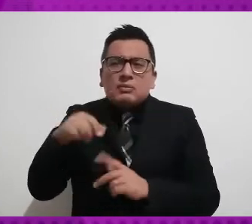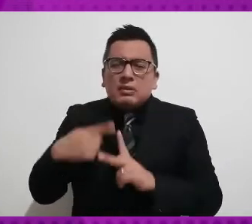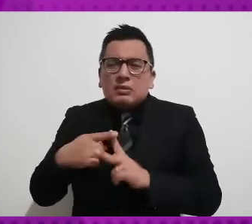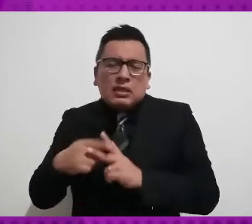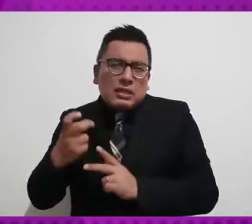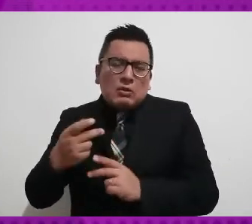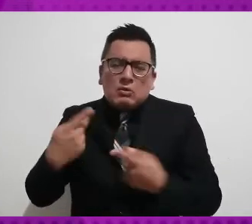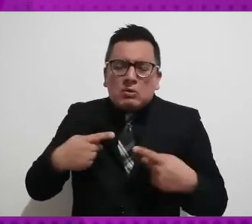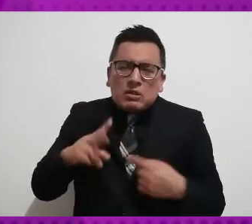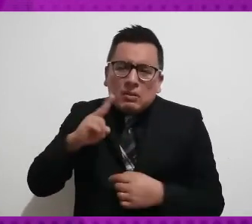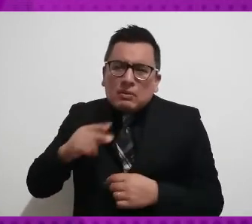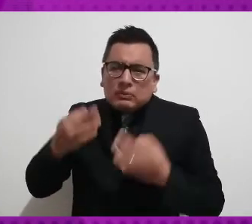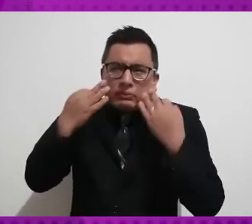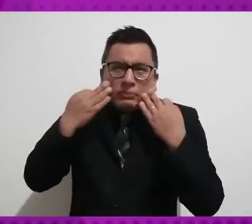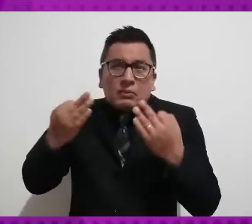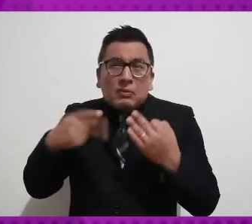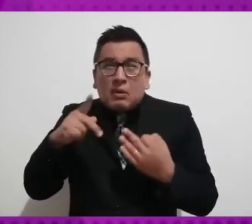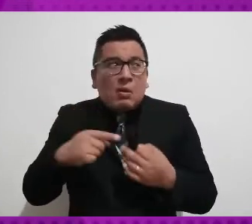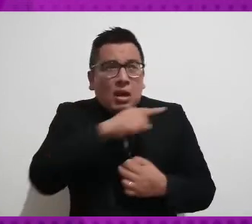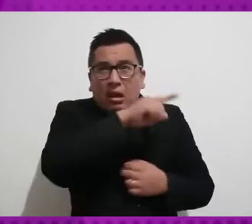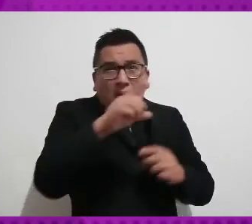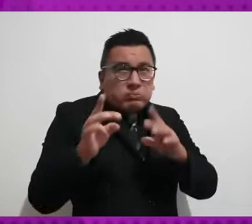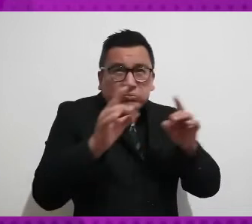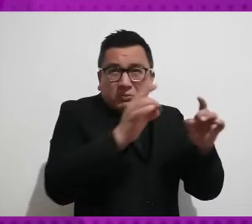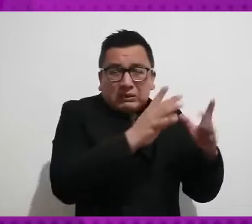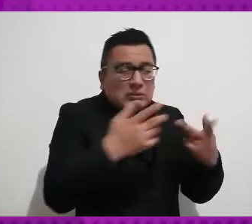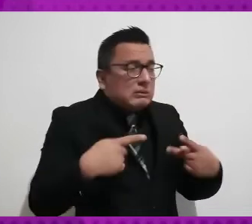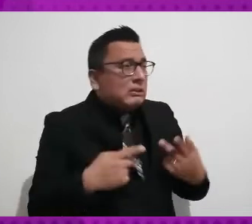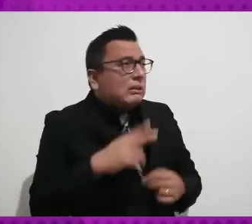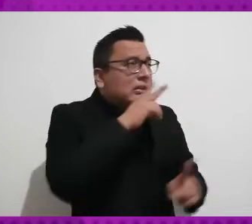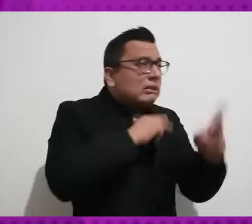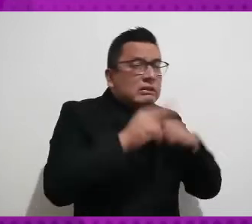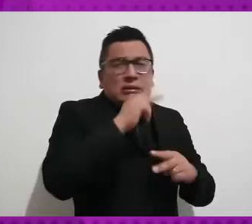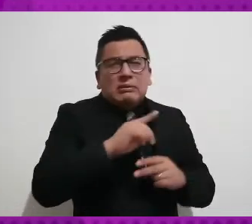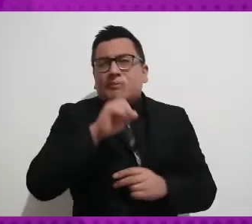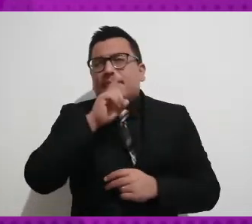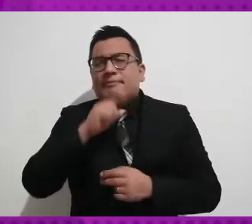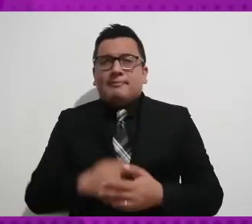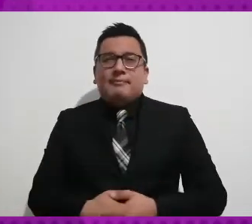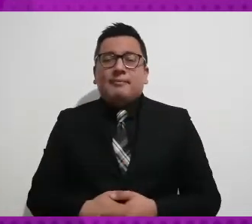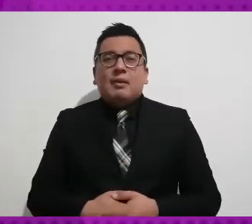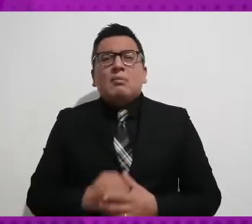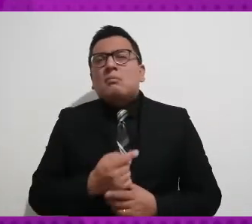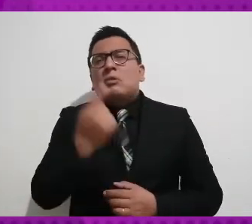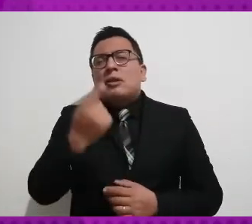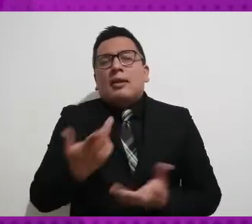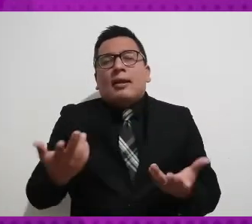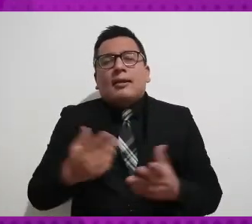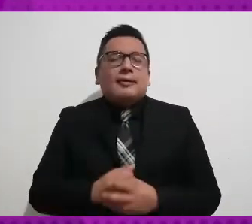que sí ha habido una evolución importante, tanto en los órganos electorales, esto a raíz de las leyes que se han